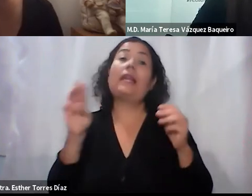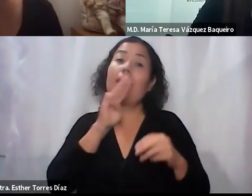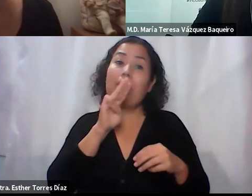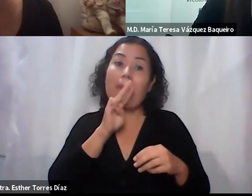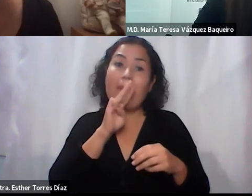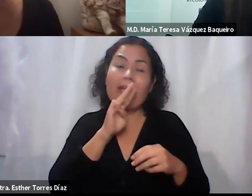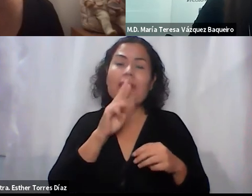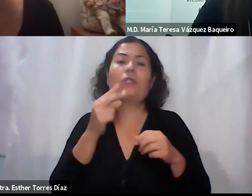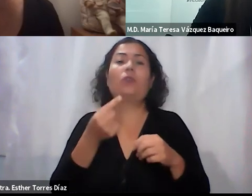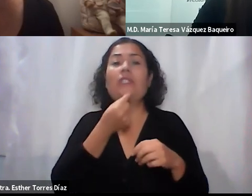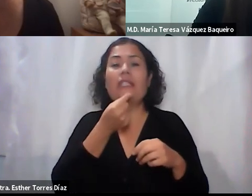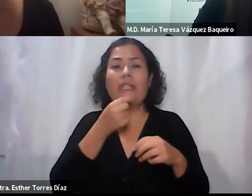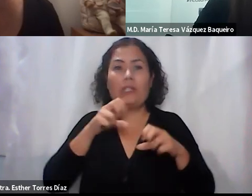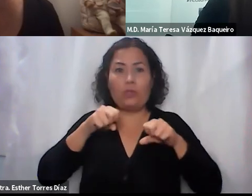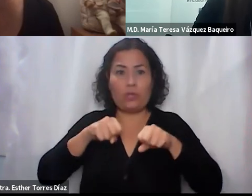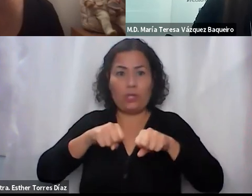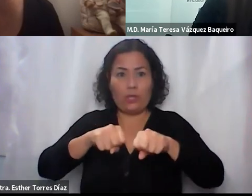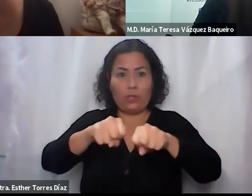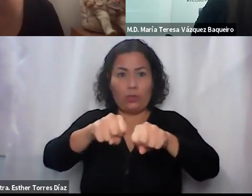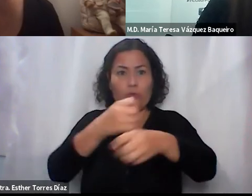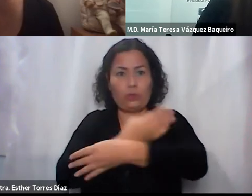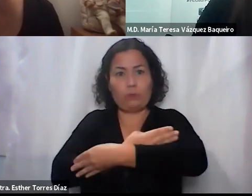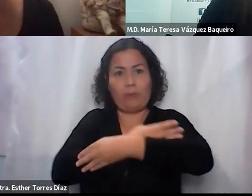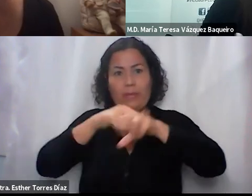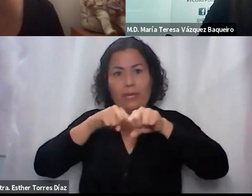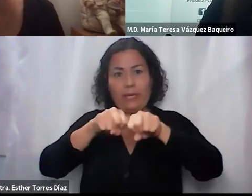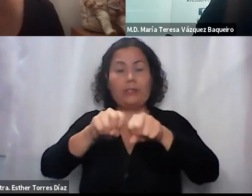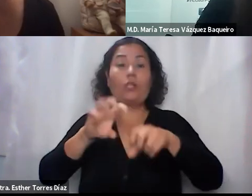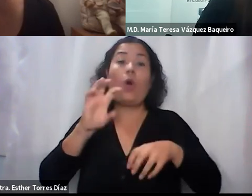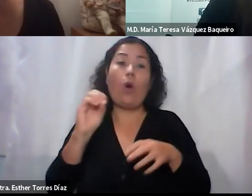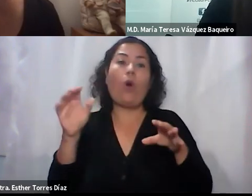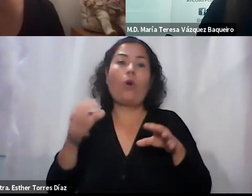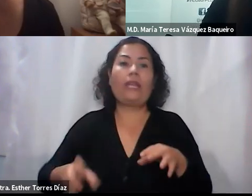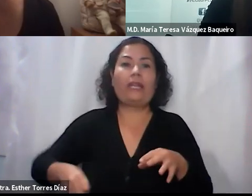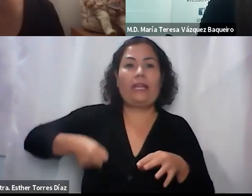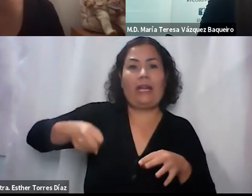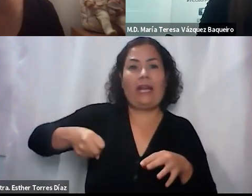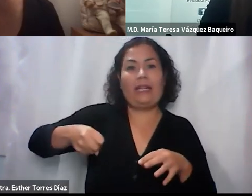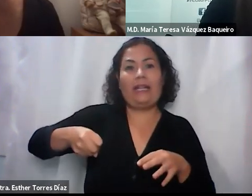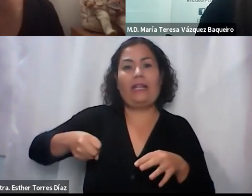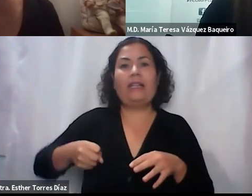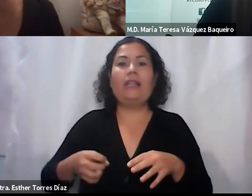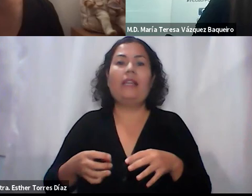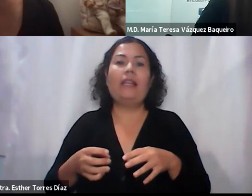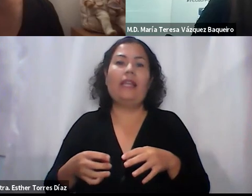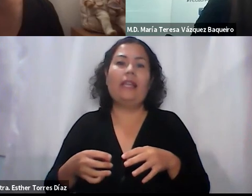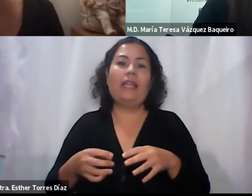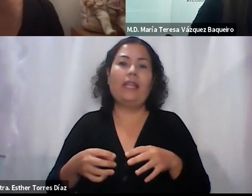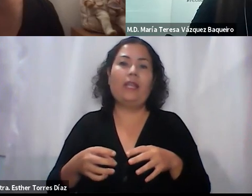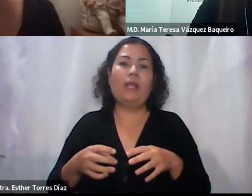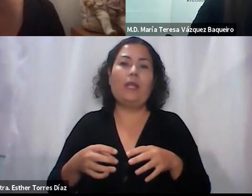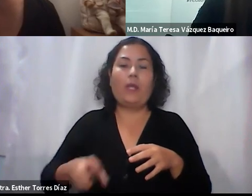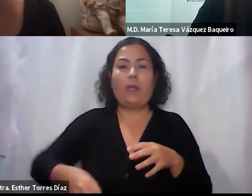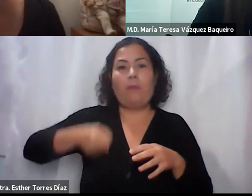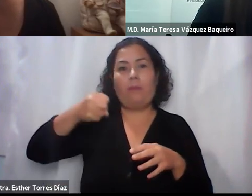con carriolas, que van cargando bultos de la compra para adultos mayores que aunque que no necesariamente tienen que tener una discapacidad, pero